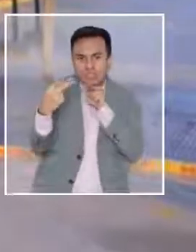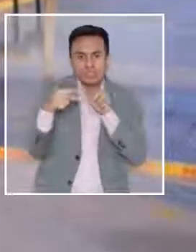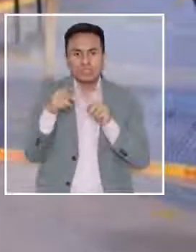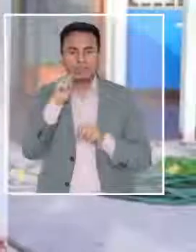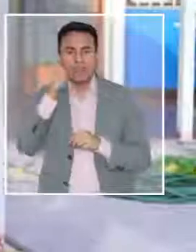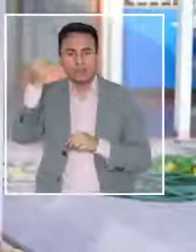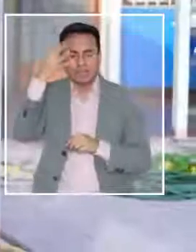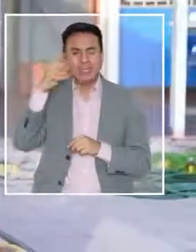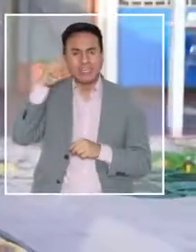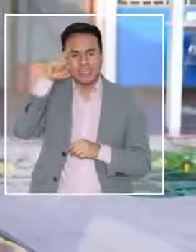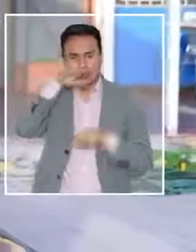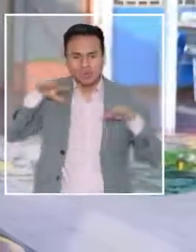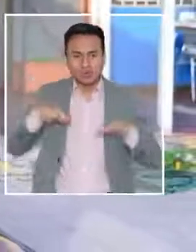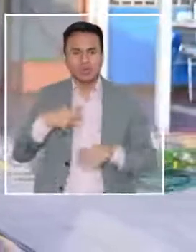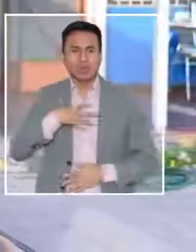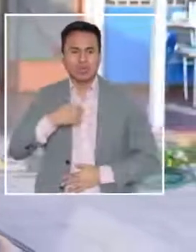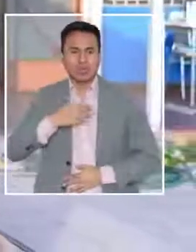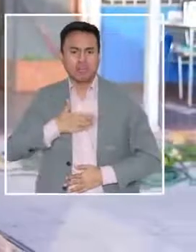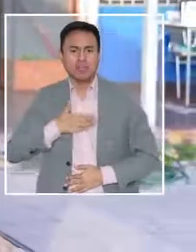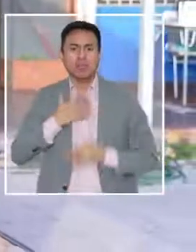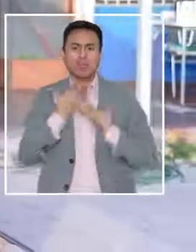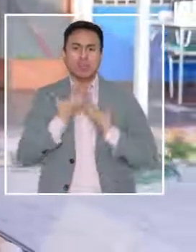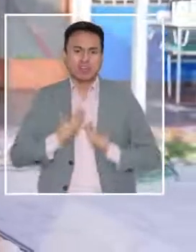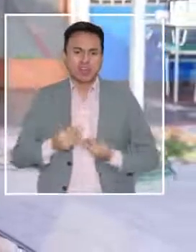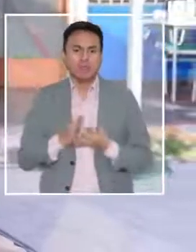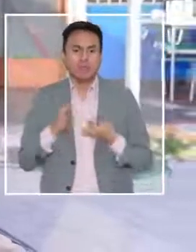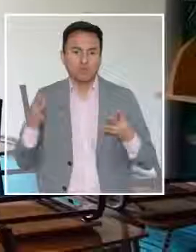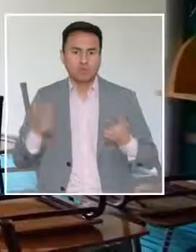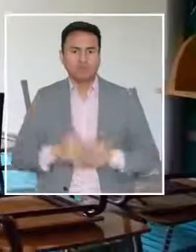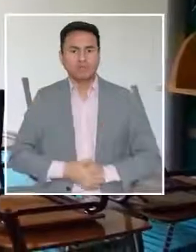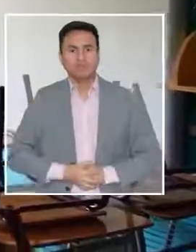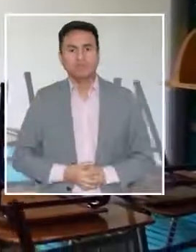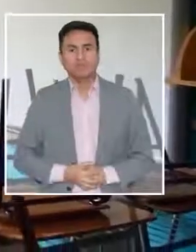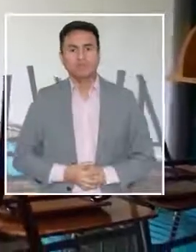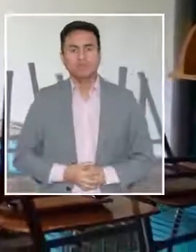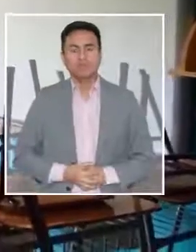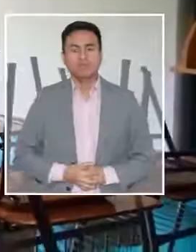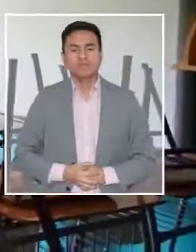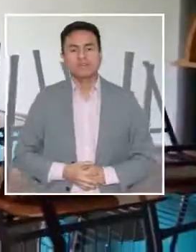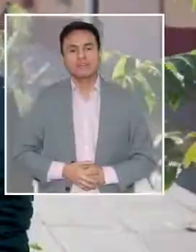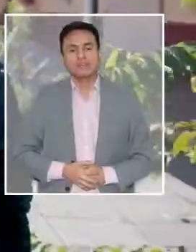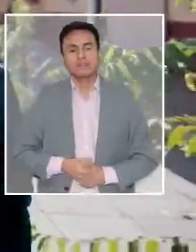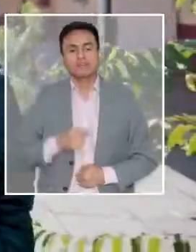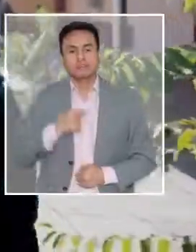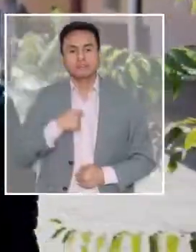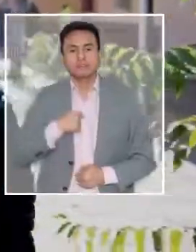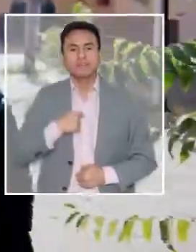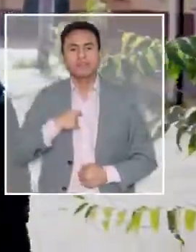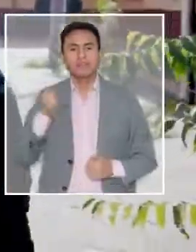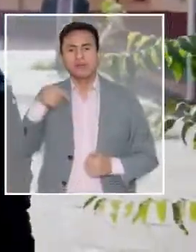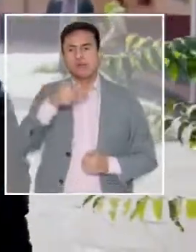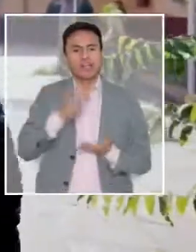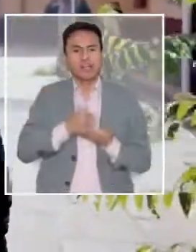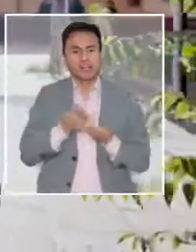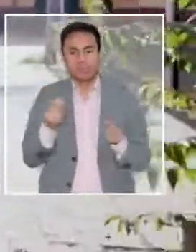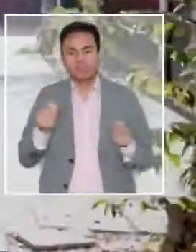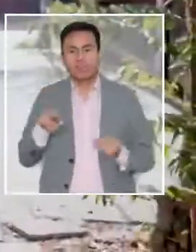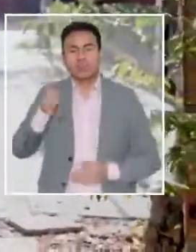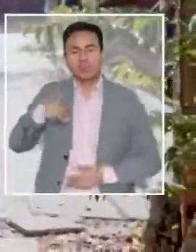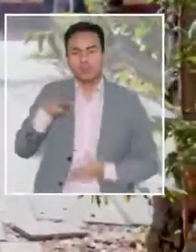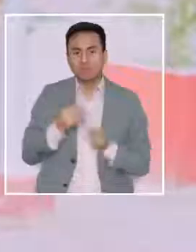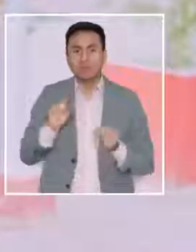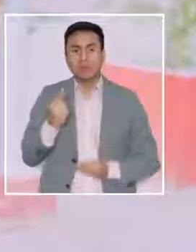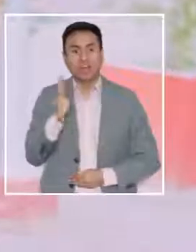punto fijo. El aprendizaje nos costó mucho con mi hijo, se frustraba mucho. Falté muchos años al colegio,